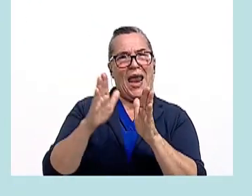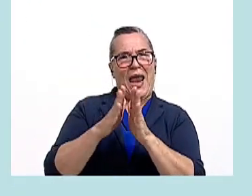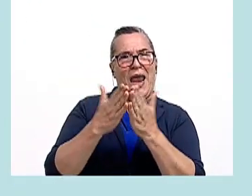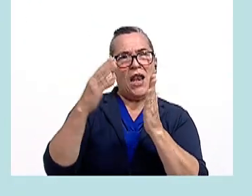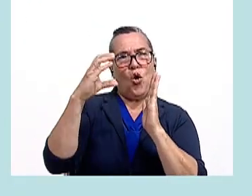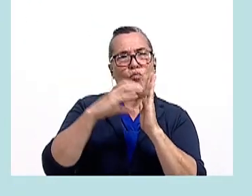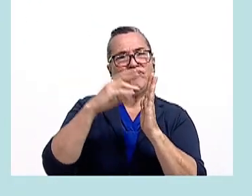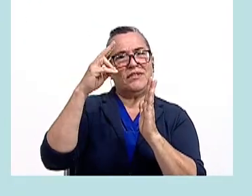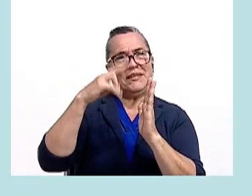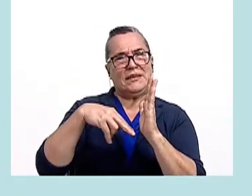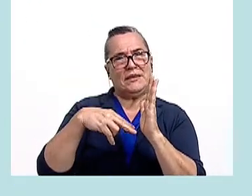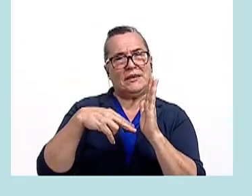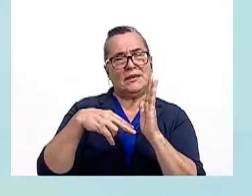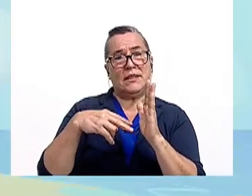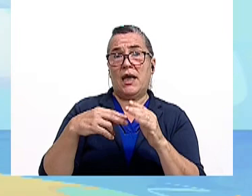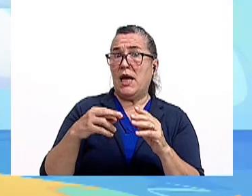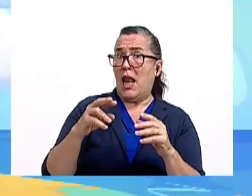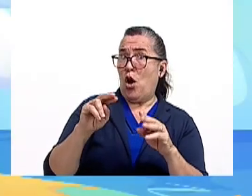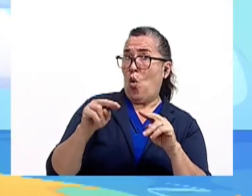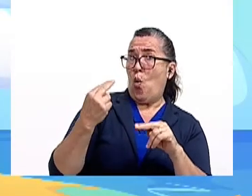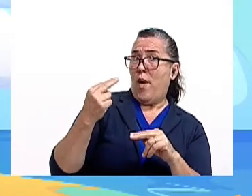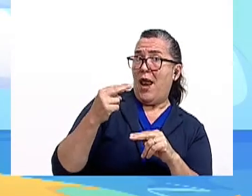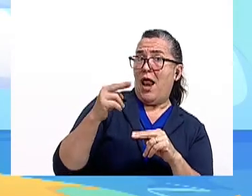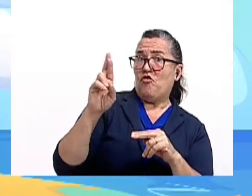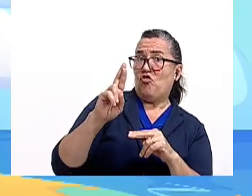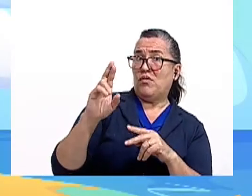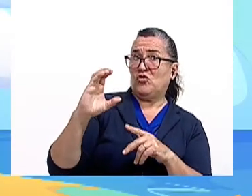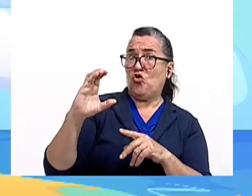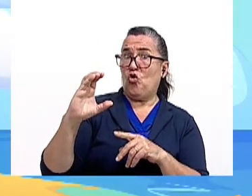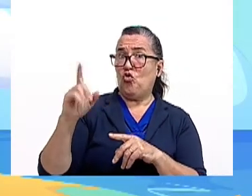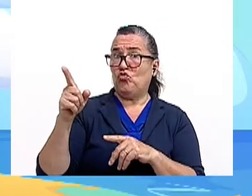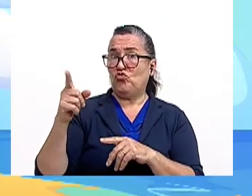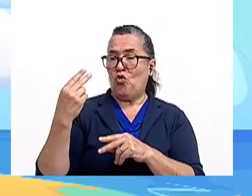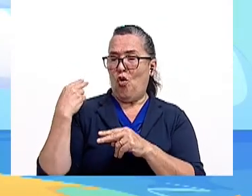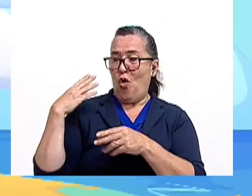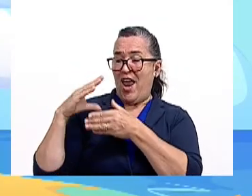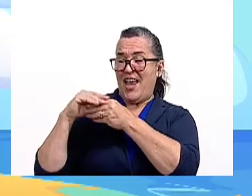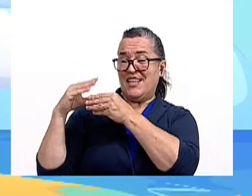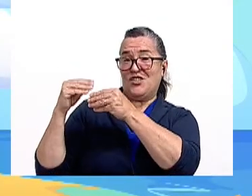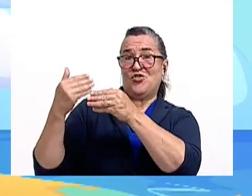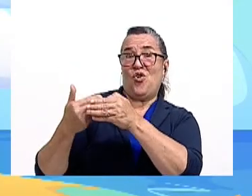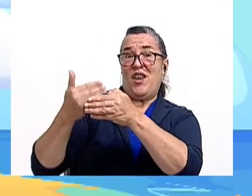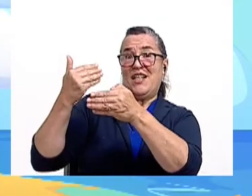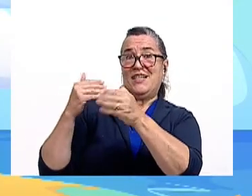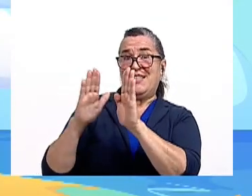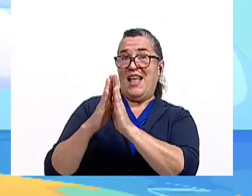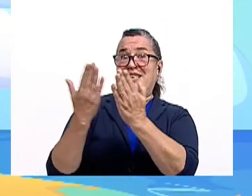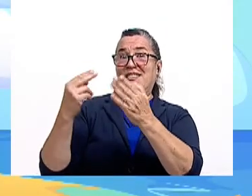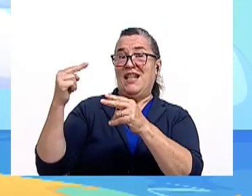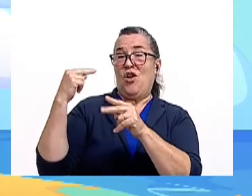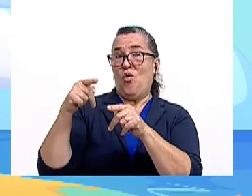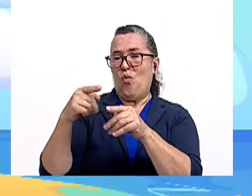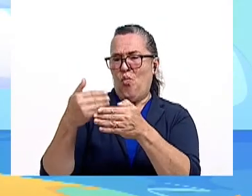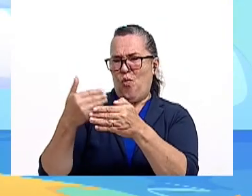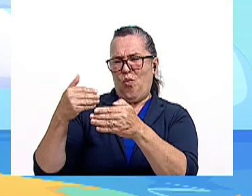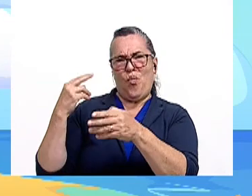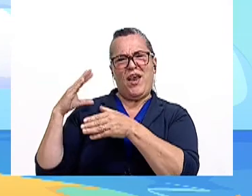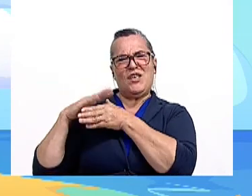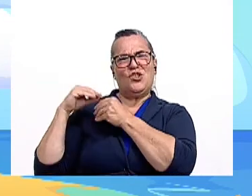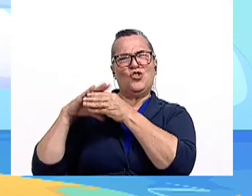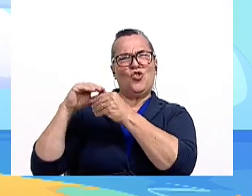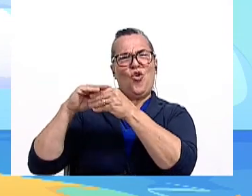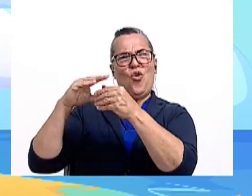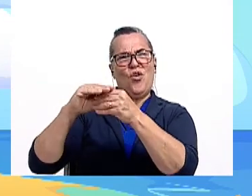la novela de Robinson Crusoe, las historias que hay detrás de esa novela, cómo el